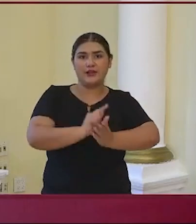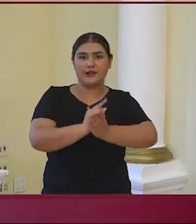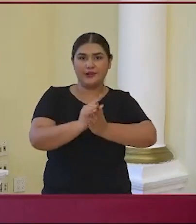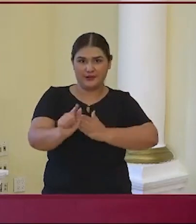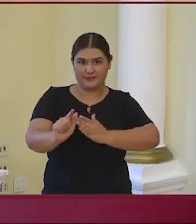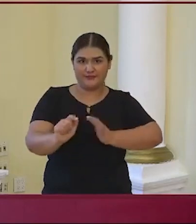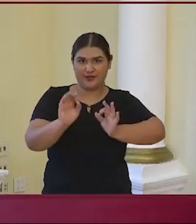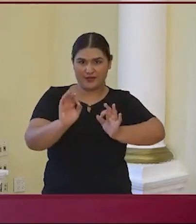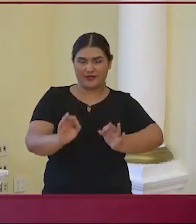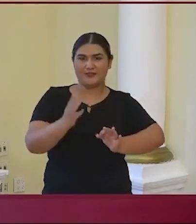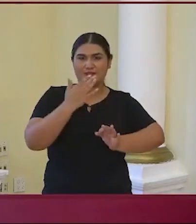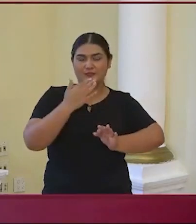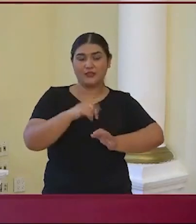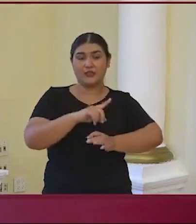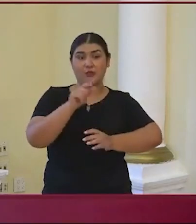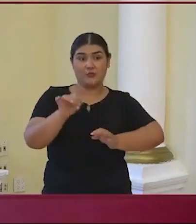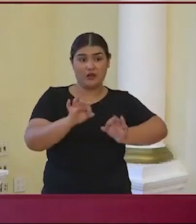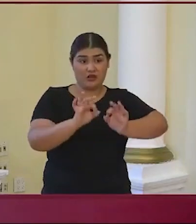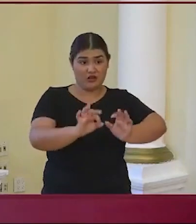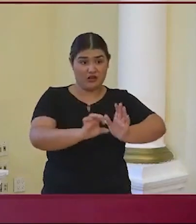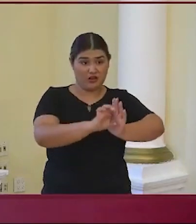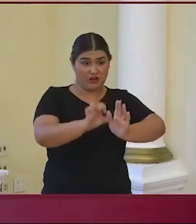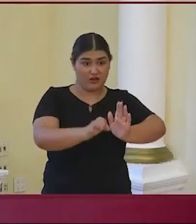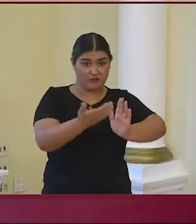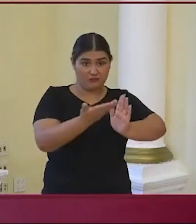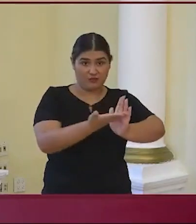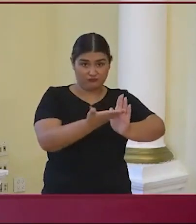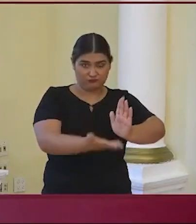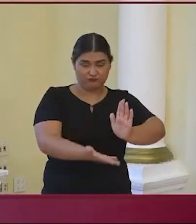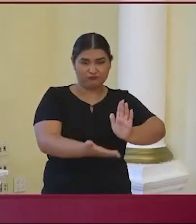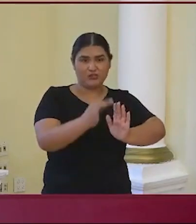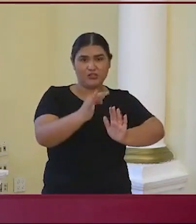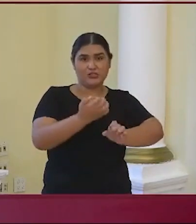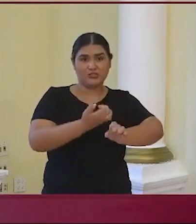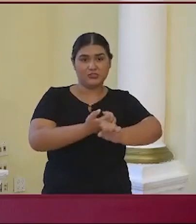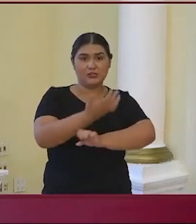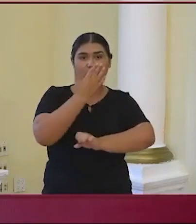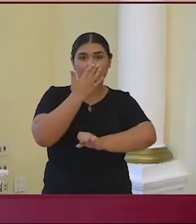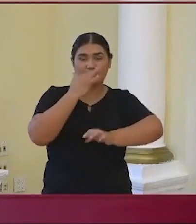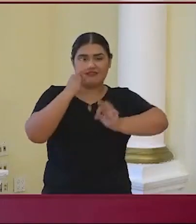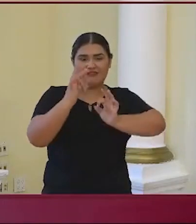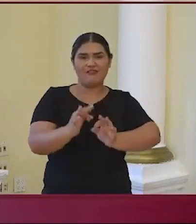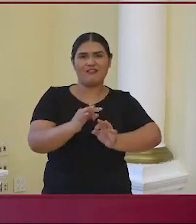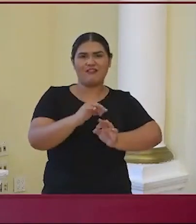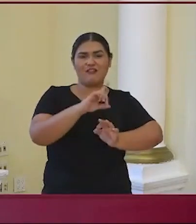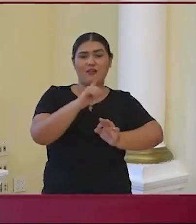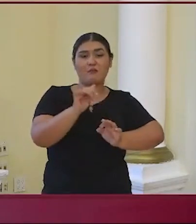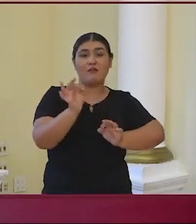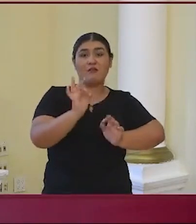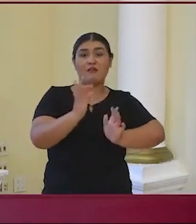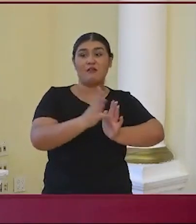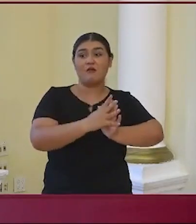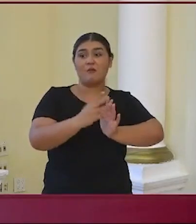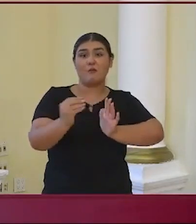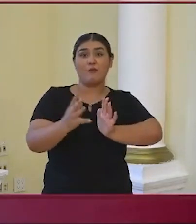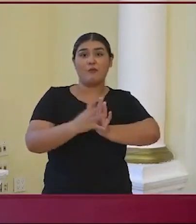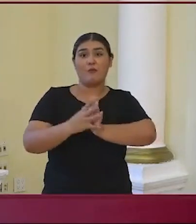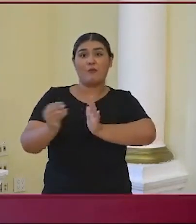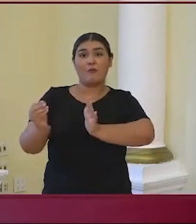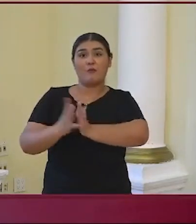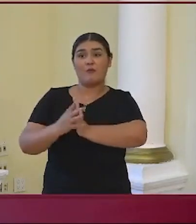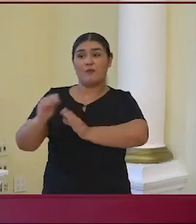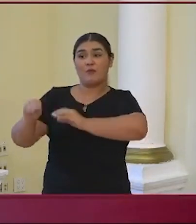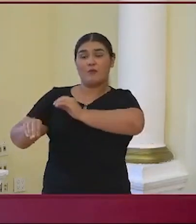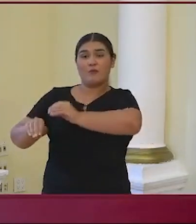luego, a partir de que lo echemos a caminar en el estado de Sonora, podría replicarse en otras